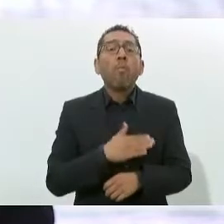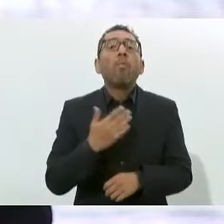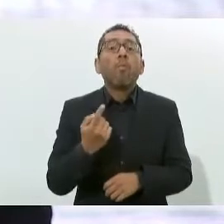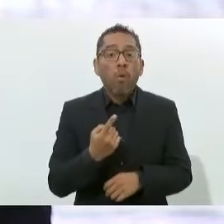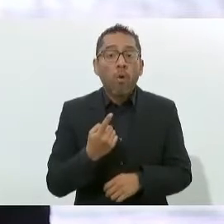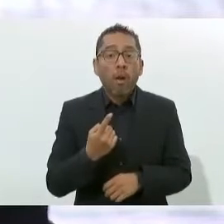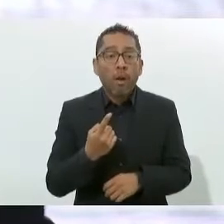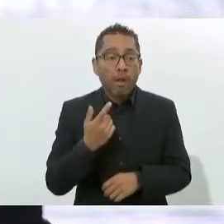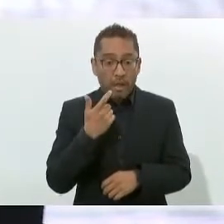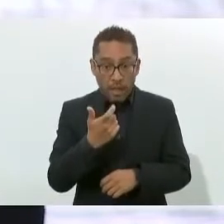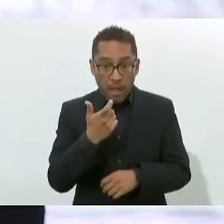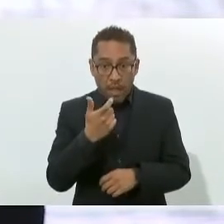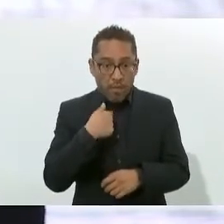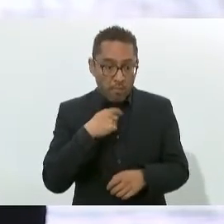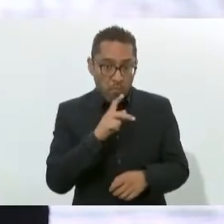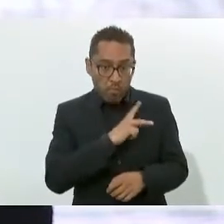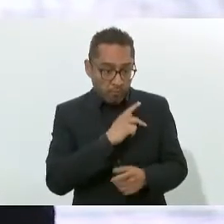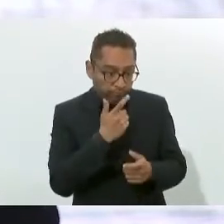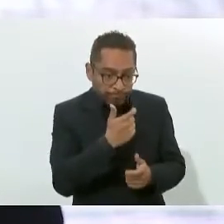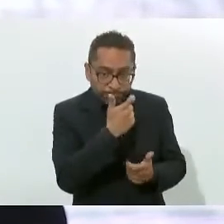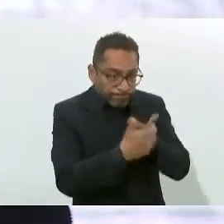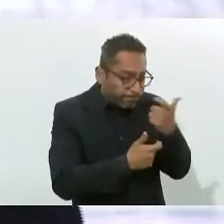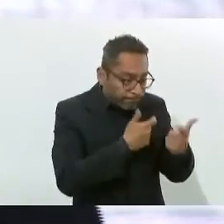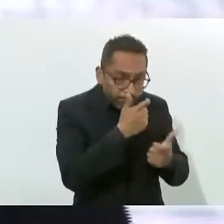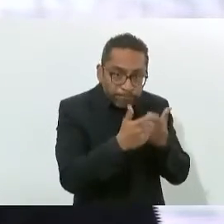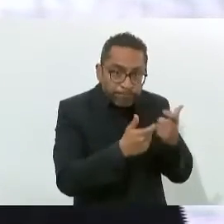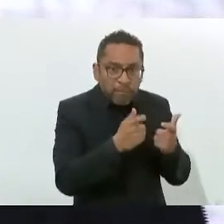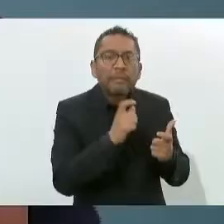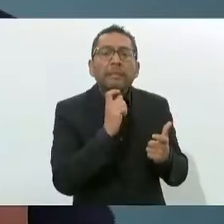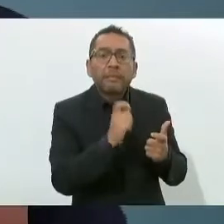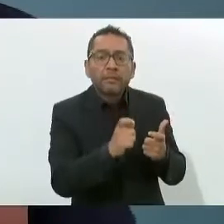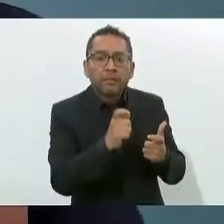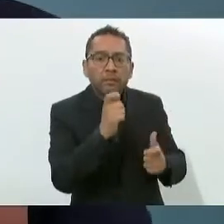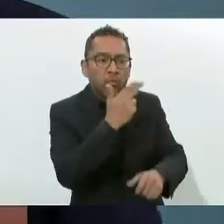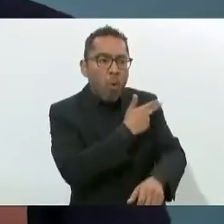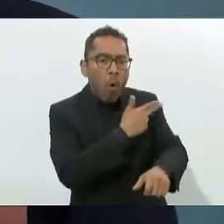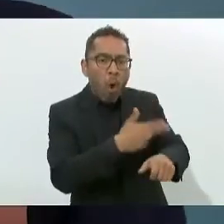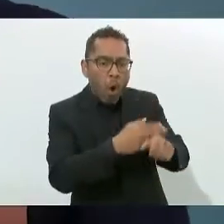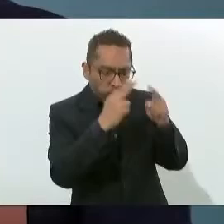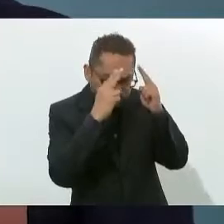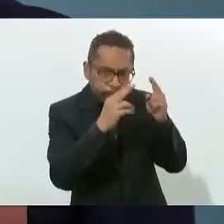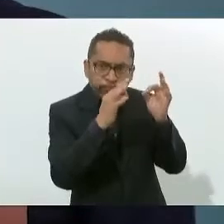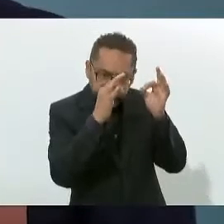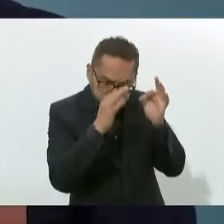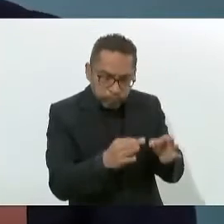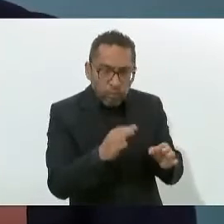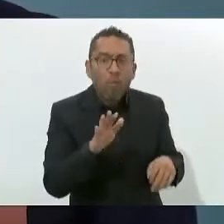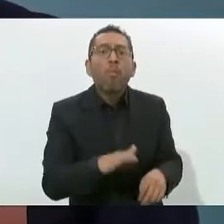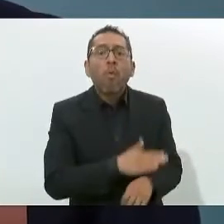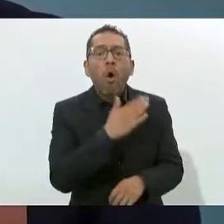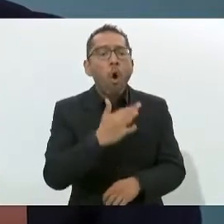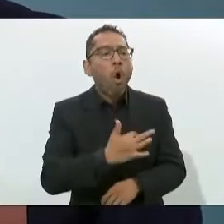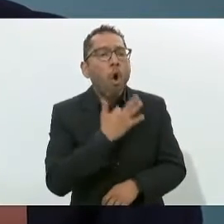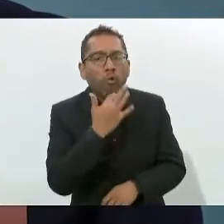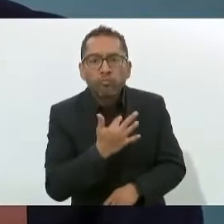las finanzas públicas con honradez, porque no hay corrupción,